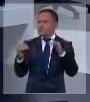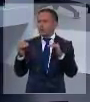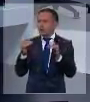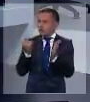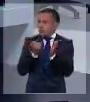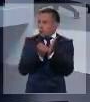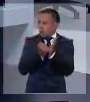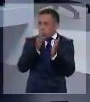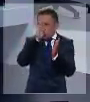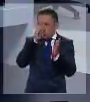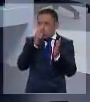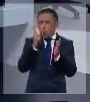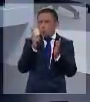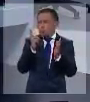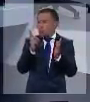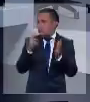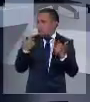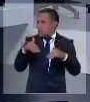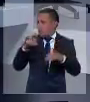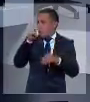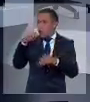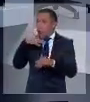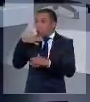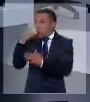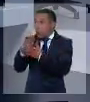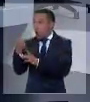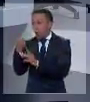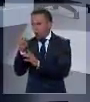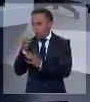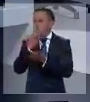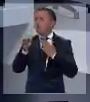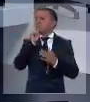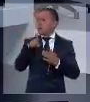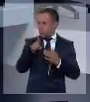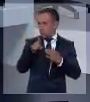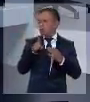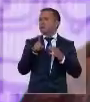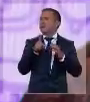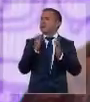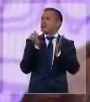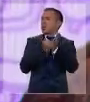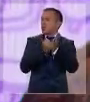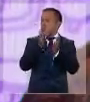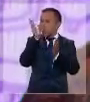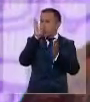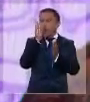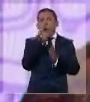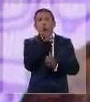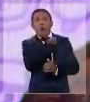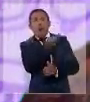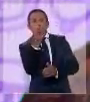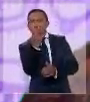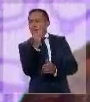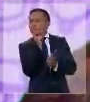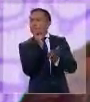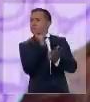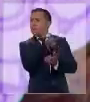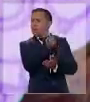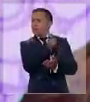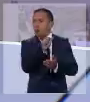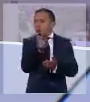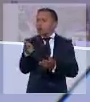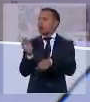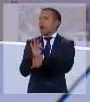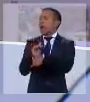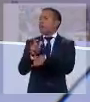fiscal que permite que paguen menos los, ¿no?, algunos, etcétera, que también ha ayudado a eso. Yo planteo, yo insisto,